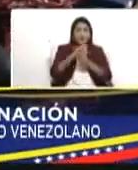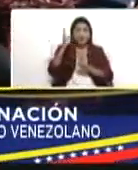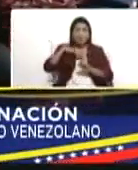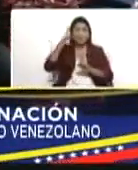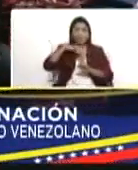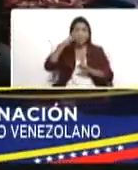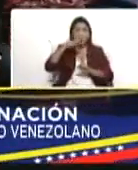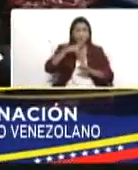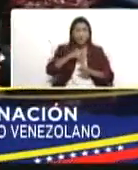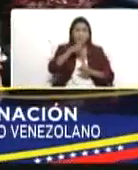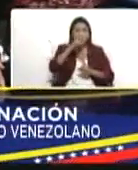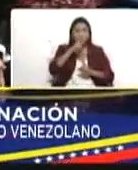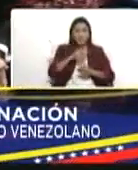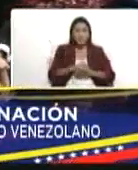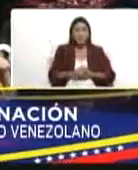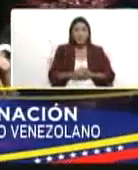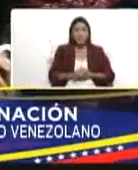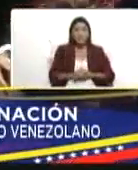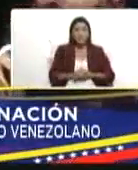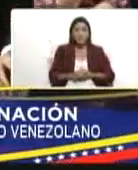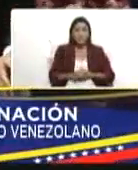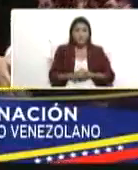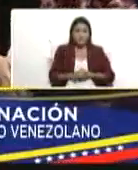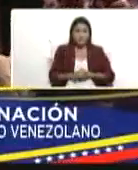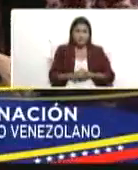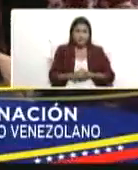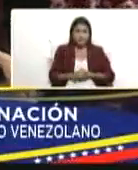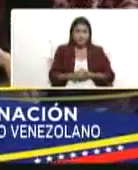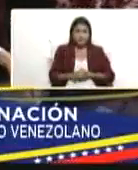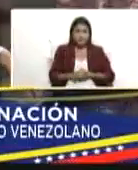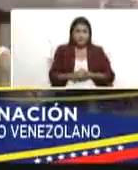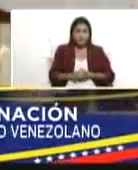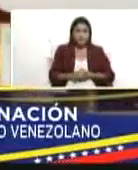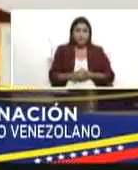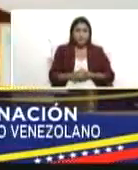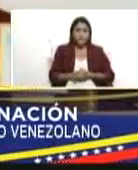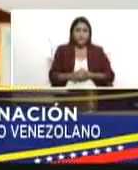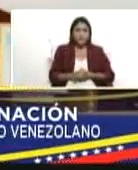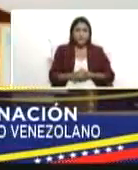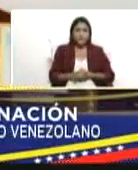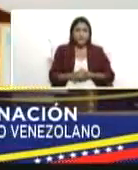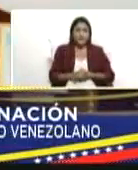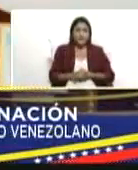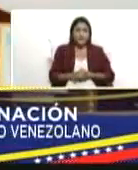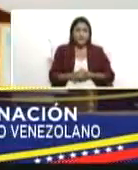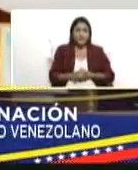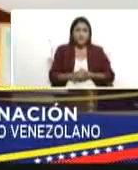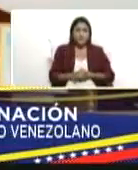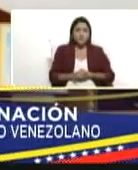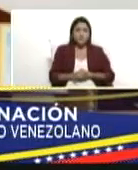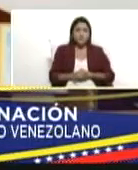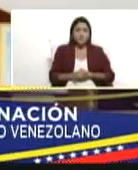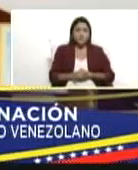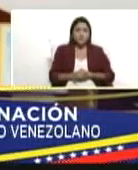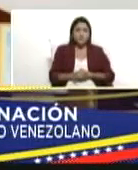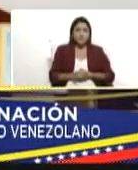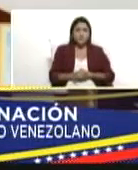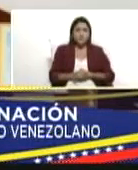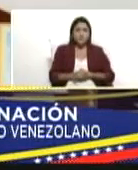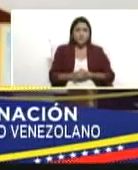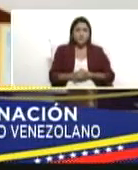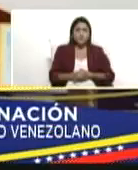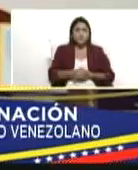eda ía horrible cuando algo tiene un hedor horrible ah comandante